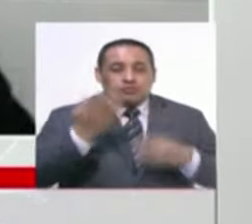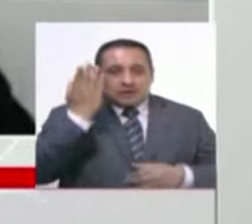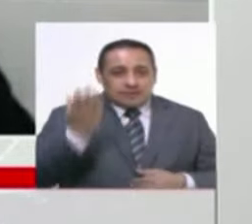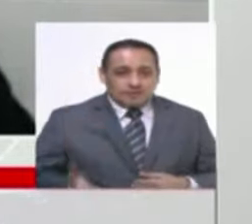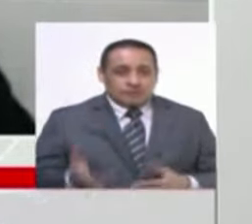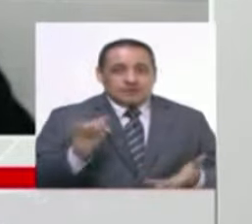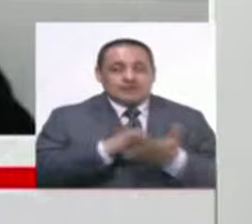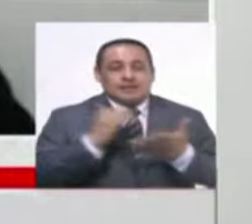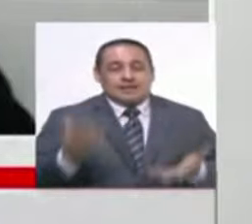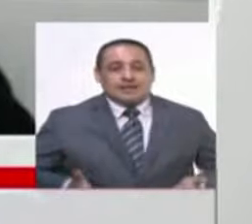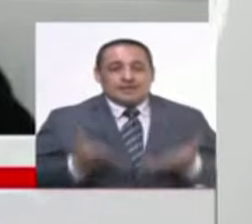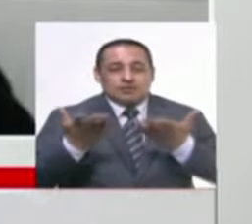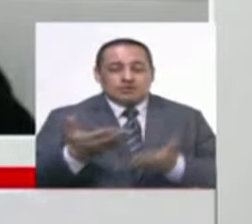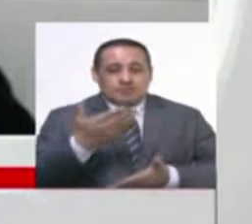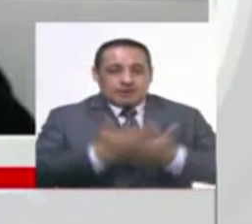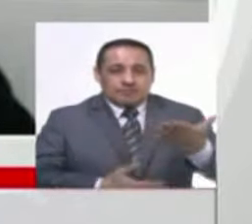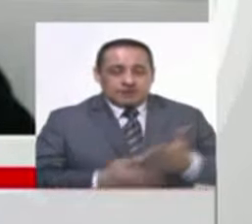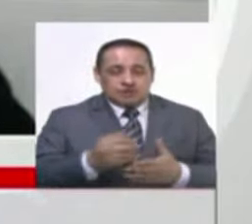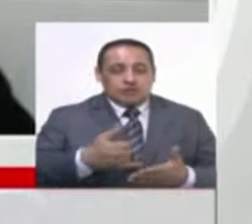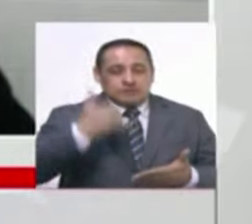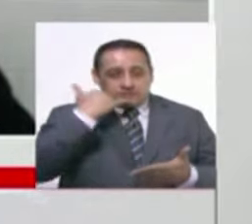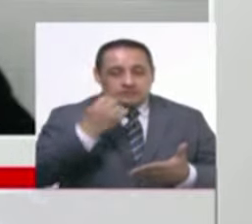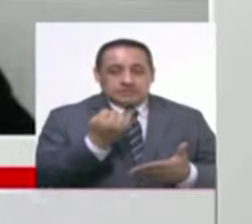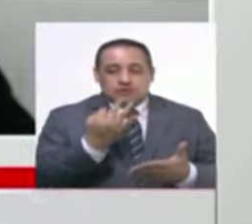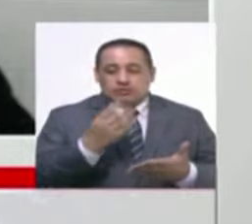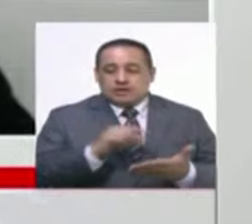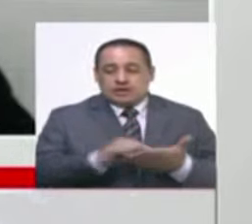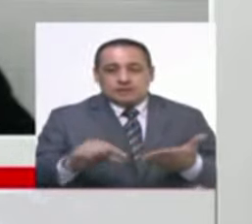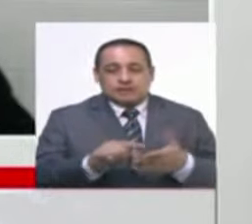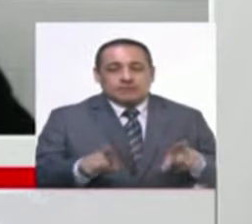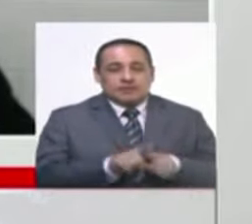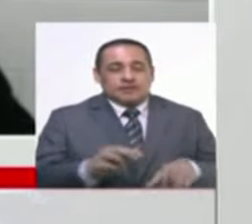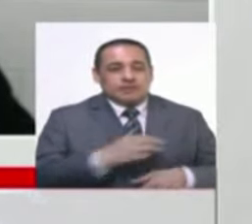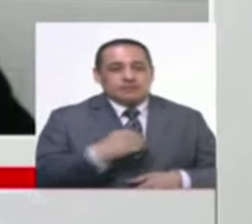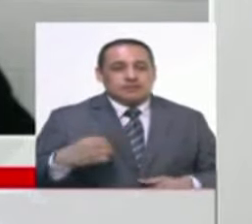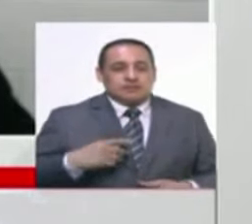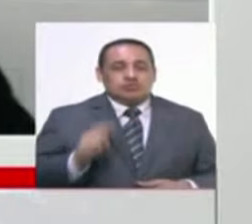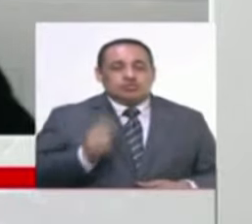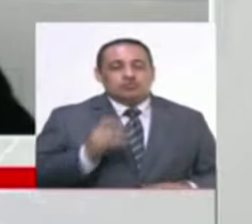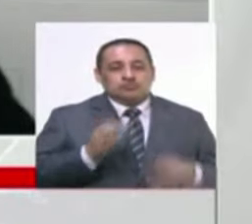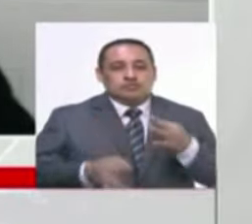persona que le entregó el papel con el celular que el ministro de Justicia